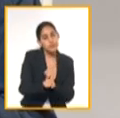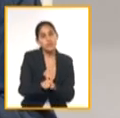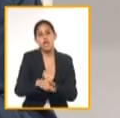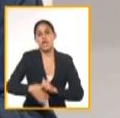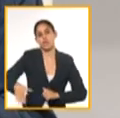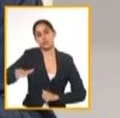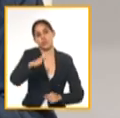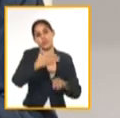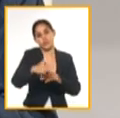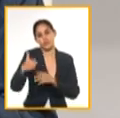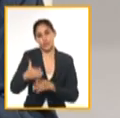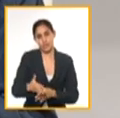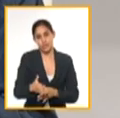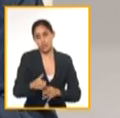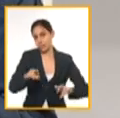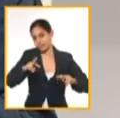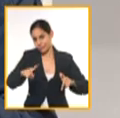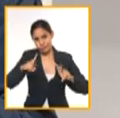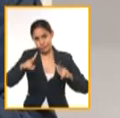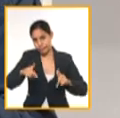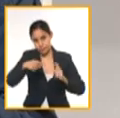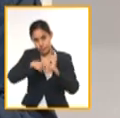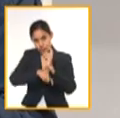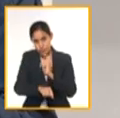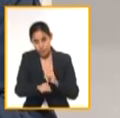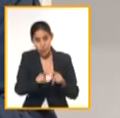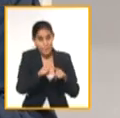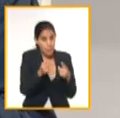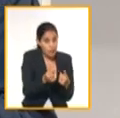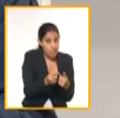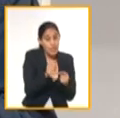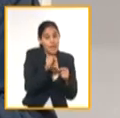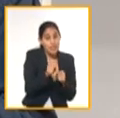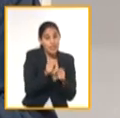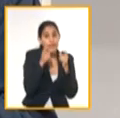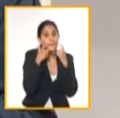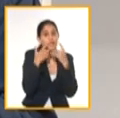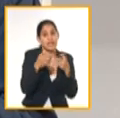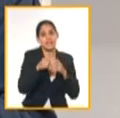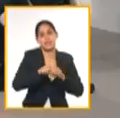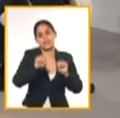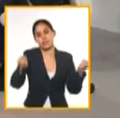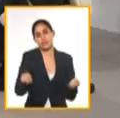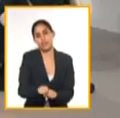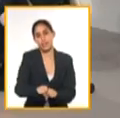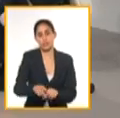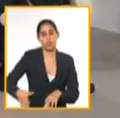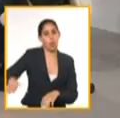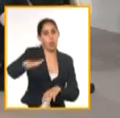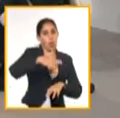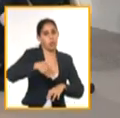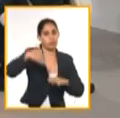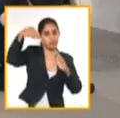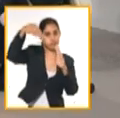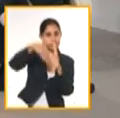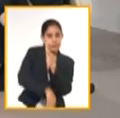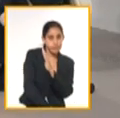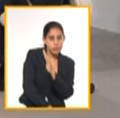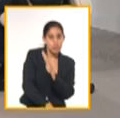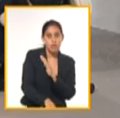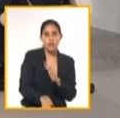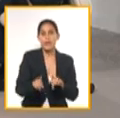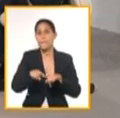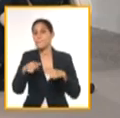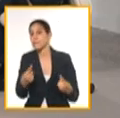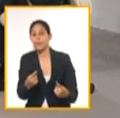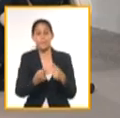no caer en una afectación en cascada que pueda venir que se caiga el sistema completamente. Por eso Felton es tan importante para el sistema en su conjunto, pero